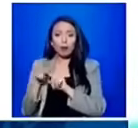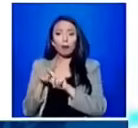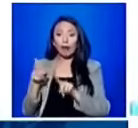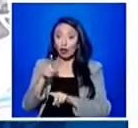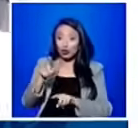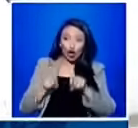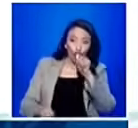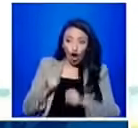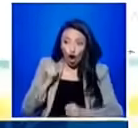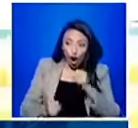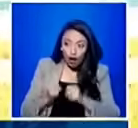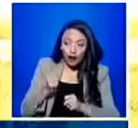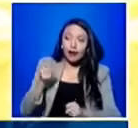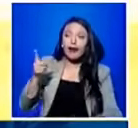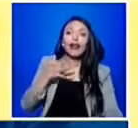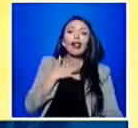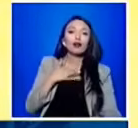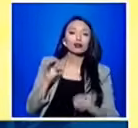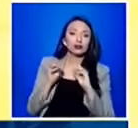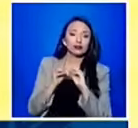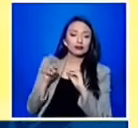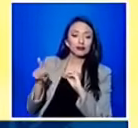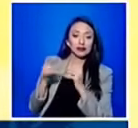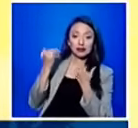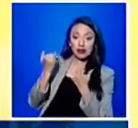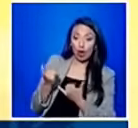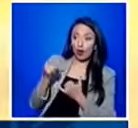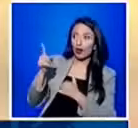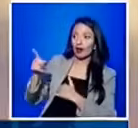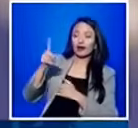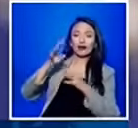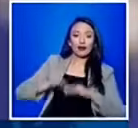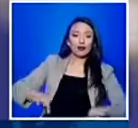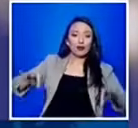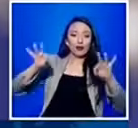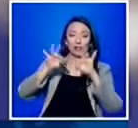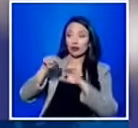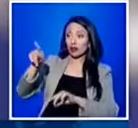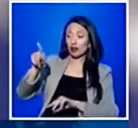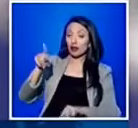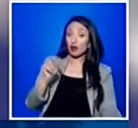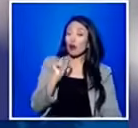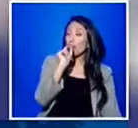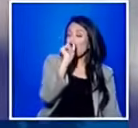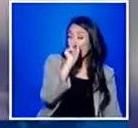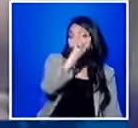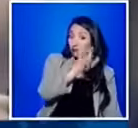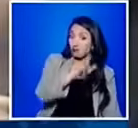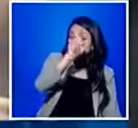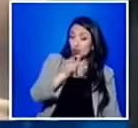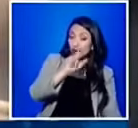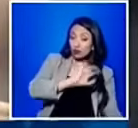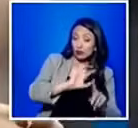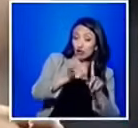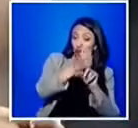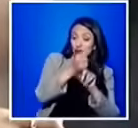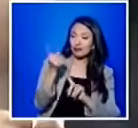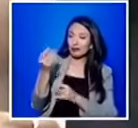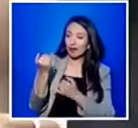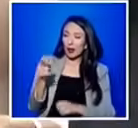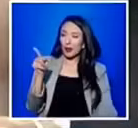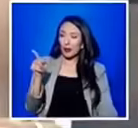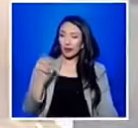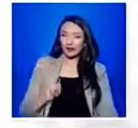en su pasión y es el que ahora la lleva a la gloria paralímpica y la ubica en un lugar que muy pocos deportistas consiguen alcanzar.